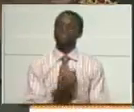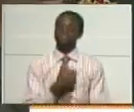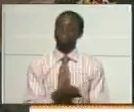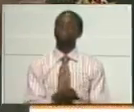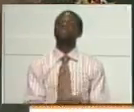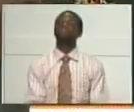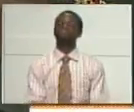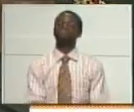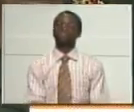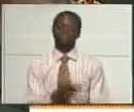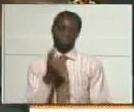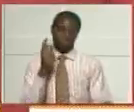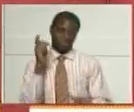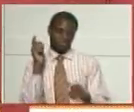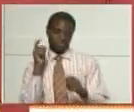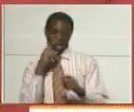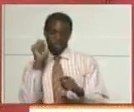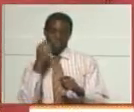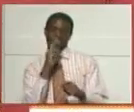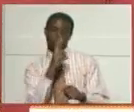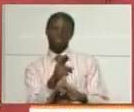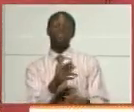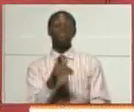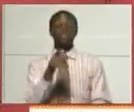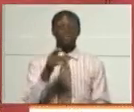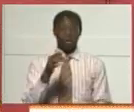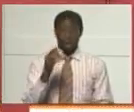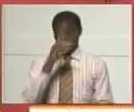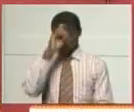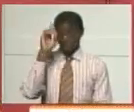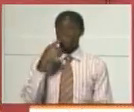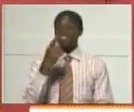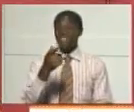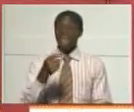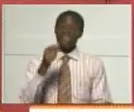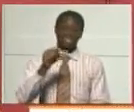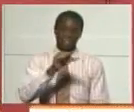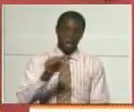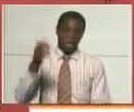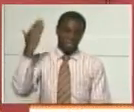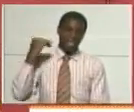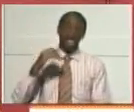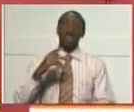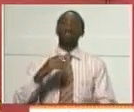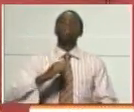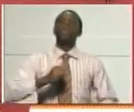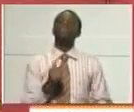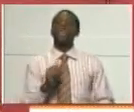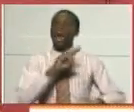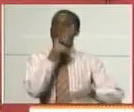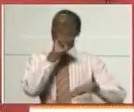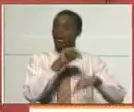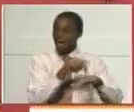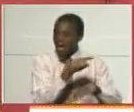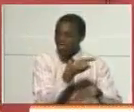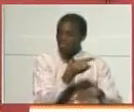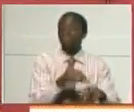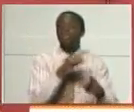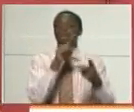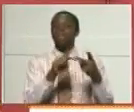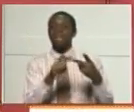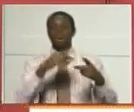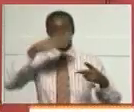Así como la semana pasada estuvimos con nuestra Policía Nacional y estuvimos con la Guardia